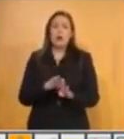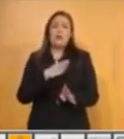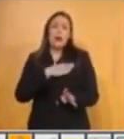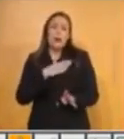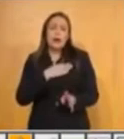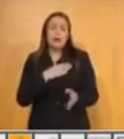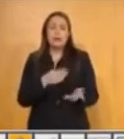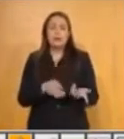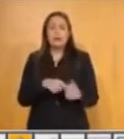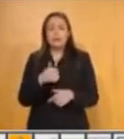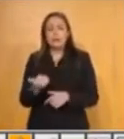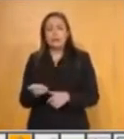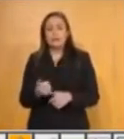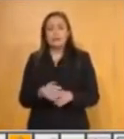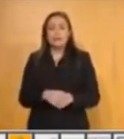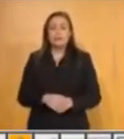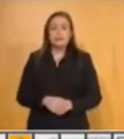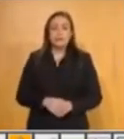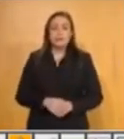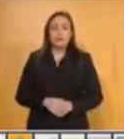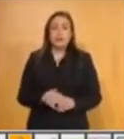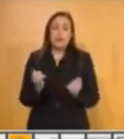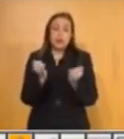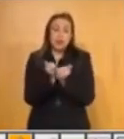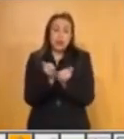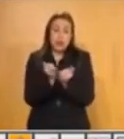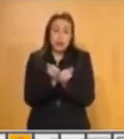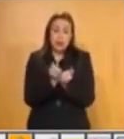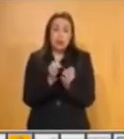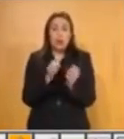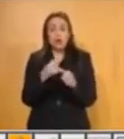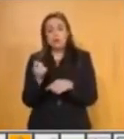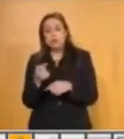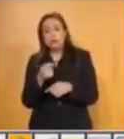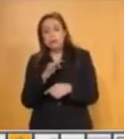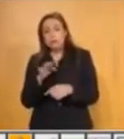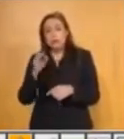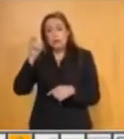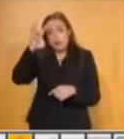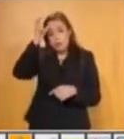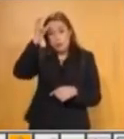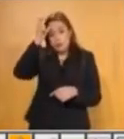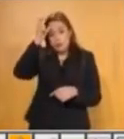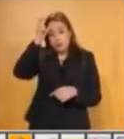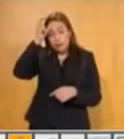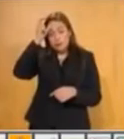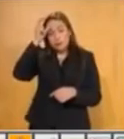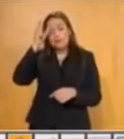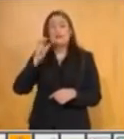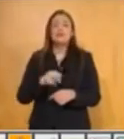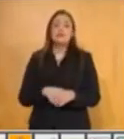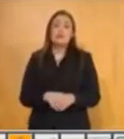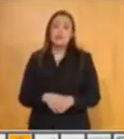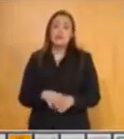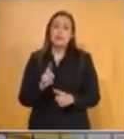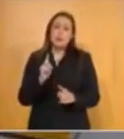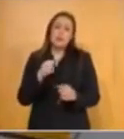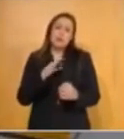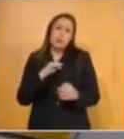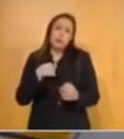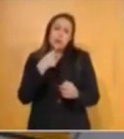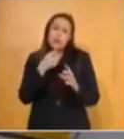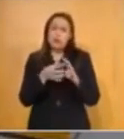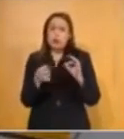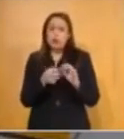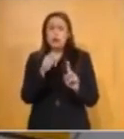humilde, clever, dijimos que puede ser igual que smart o intelligent, entonces podríamos decirlo como alguien muy